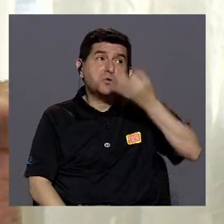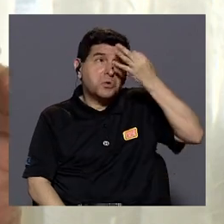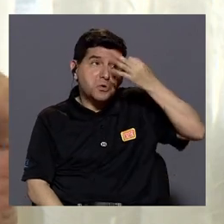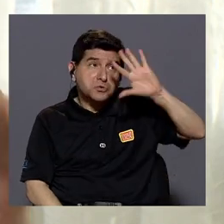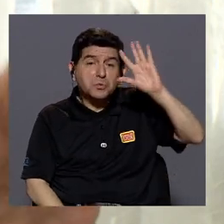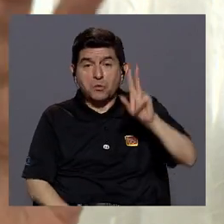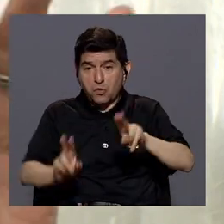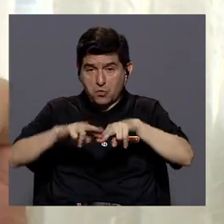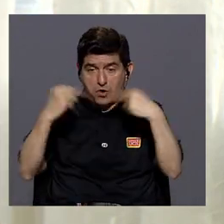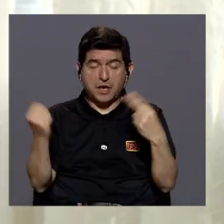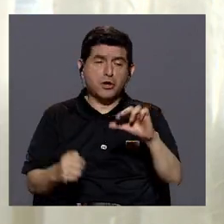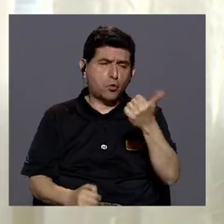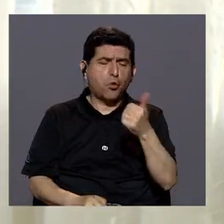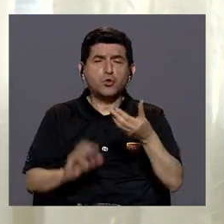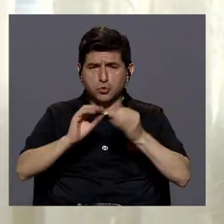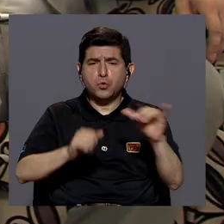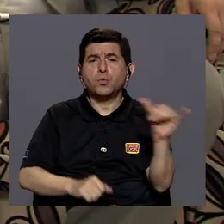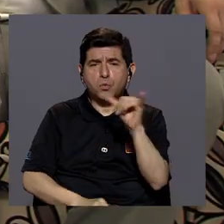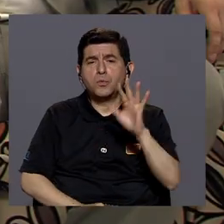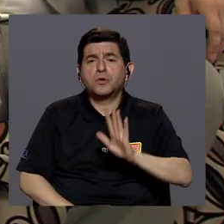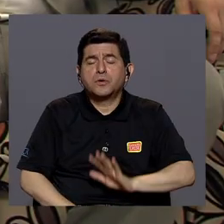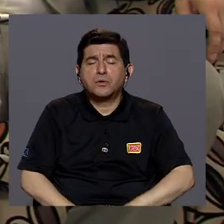Nación habrá otro tanto así, ¿no?